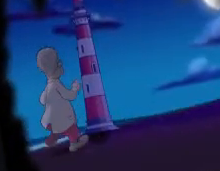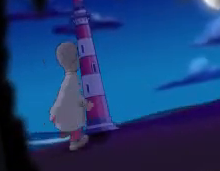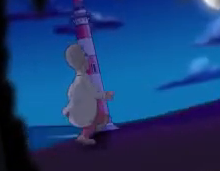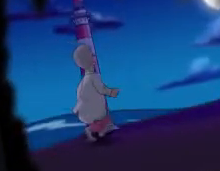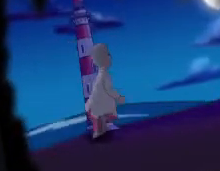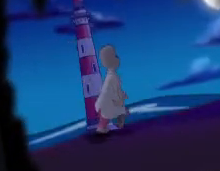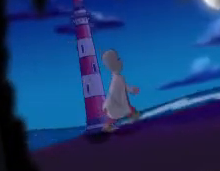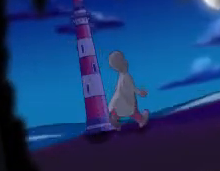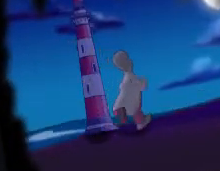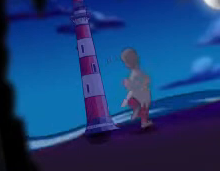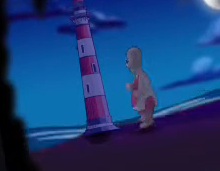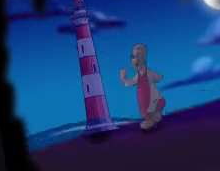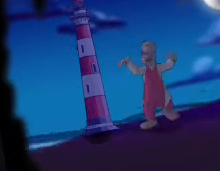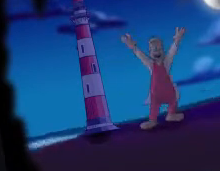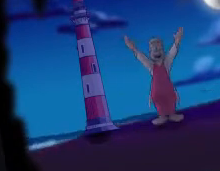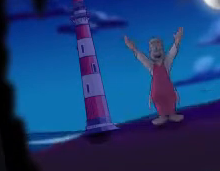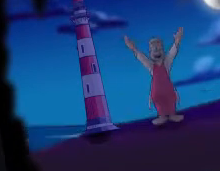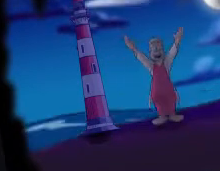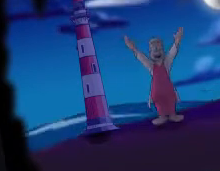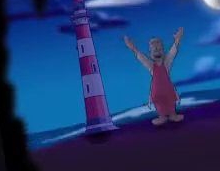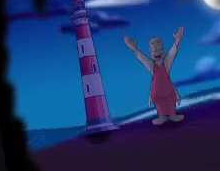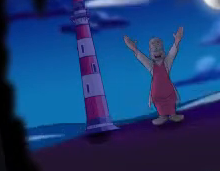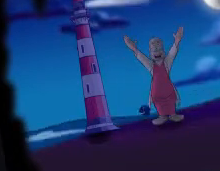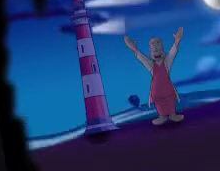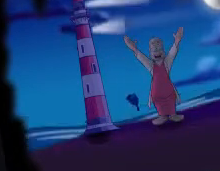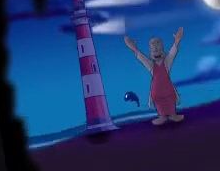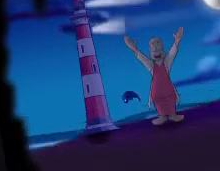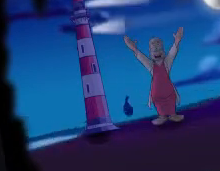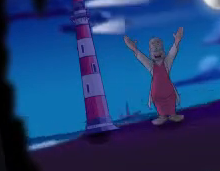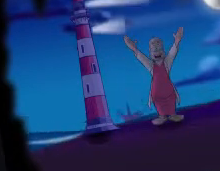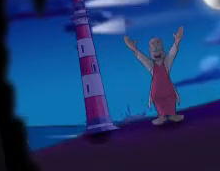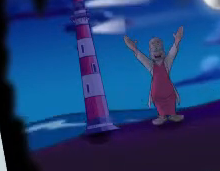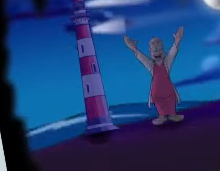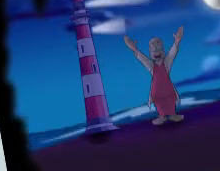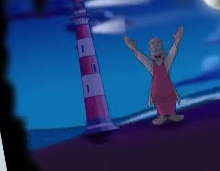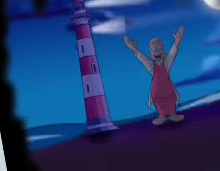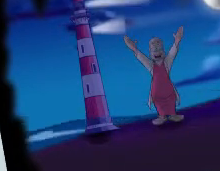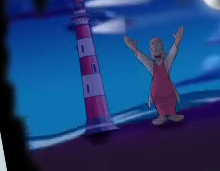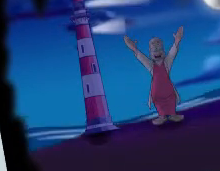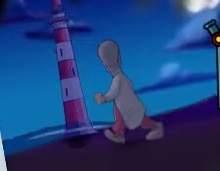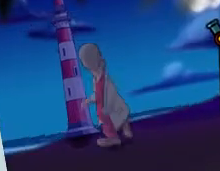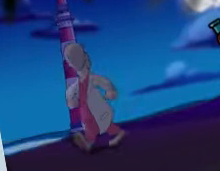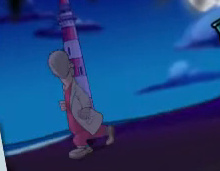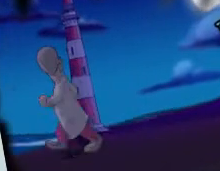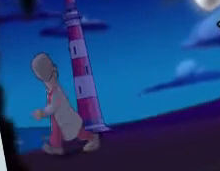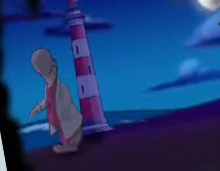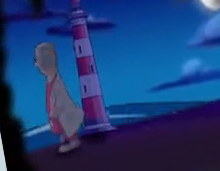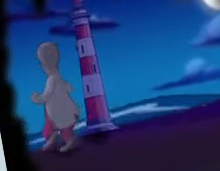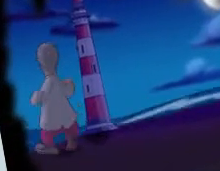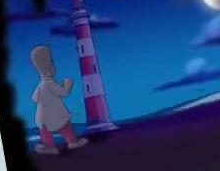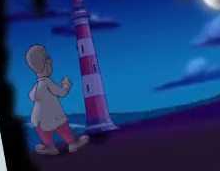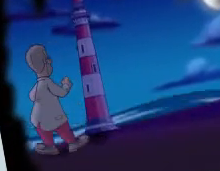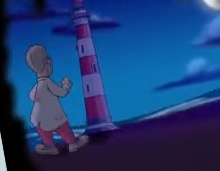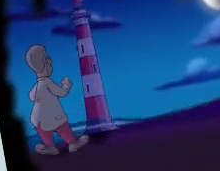grave, estamos en alerta. Y aquí la pregunta es la siguiente: si el ministro pensaba